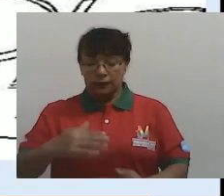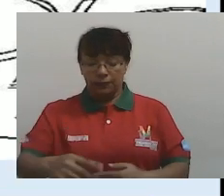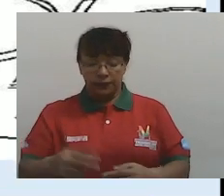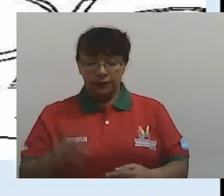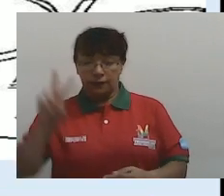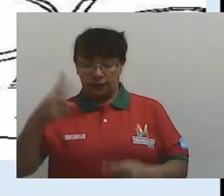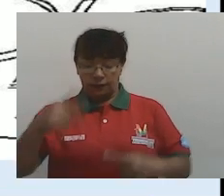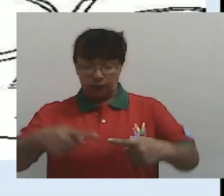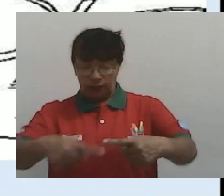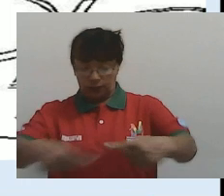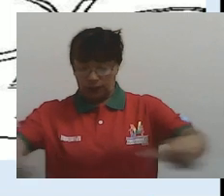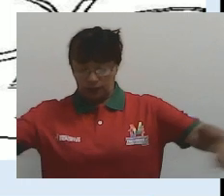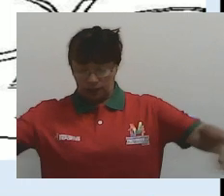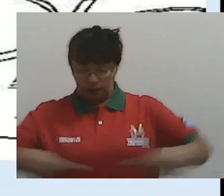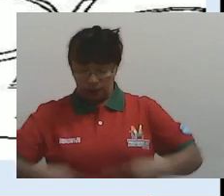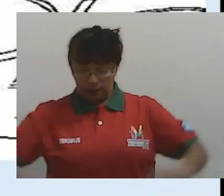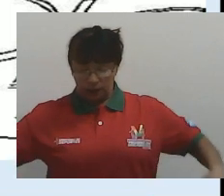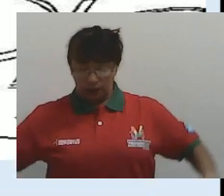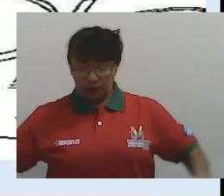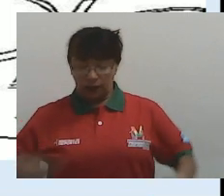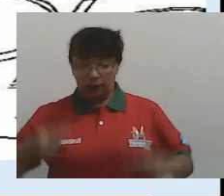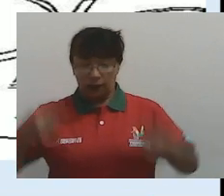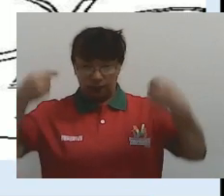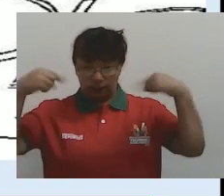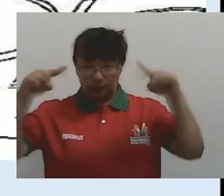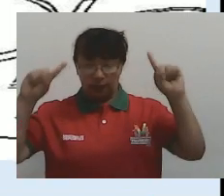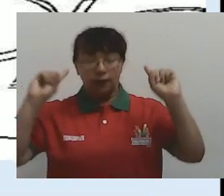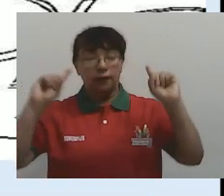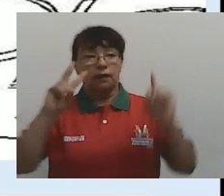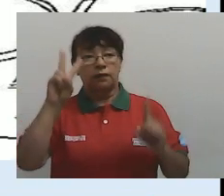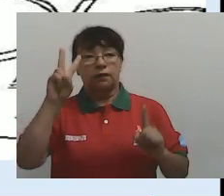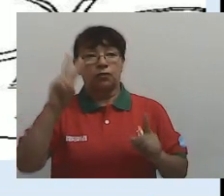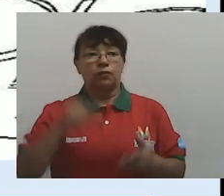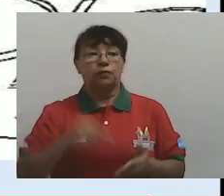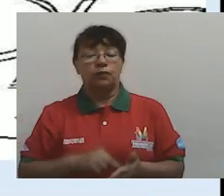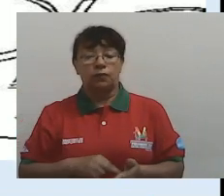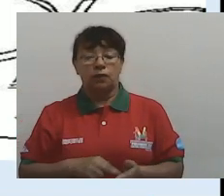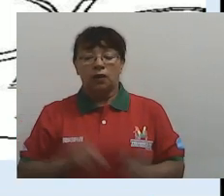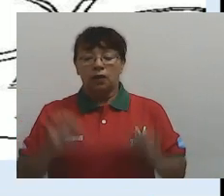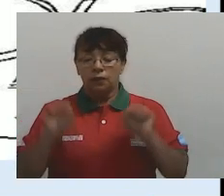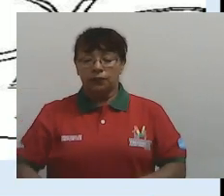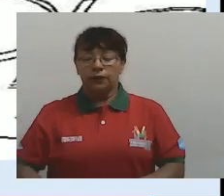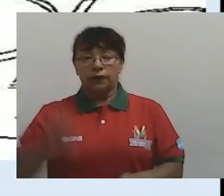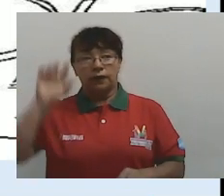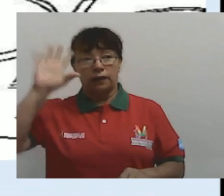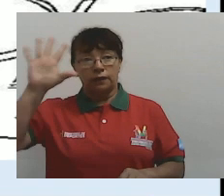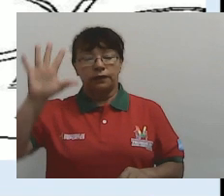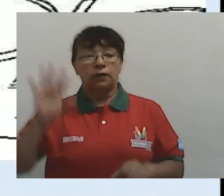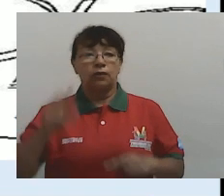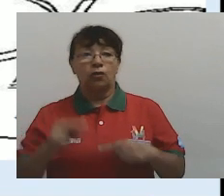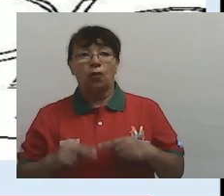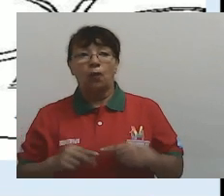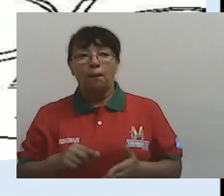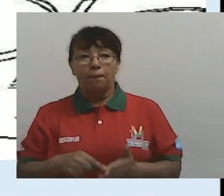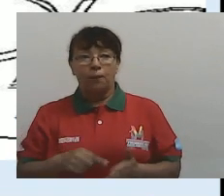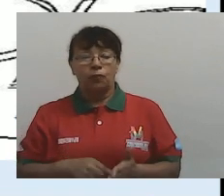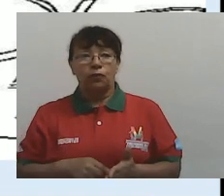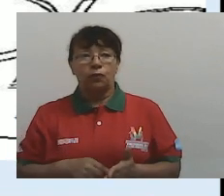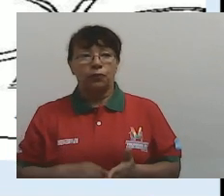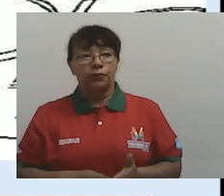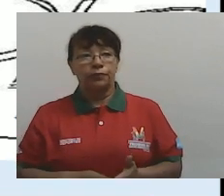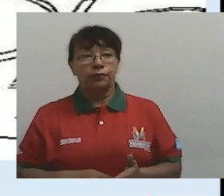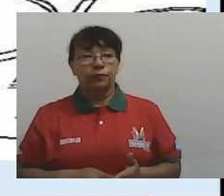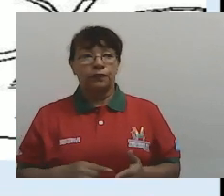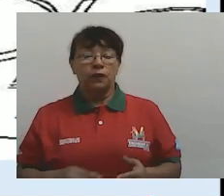gana 2 puntos. Y así sucesivamente puede ganar hasta 5 puntos. Los más capísimos dentro de los pluris